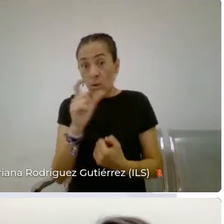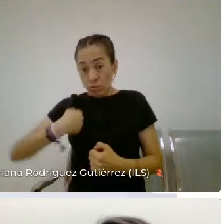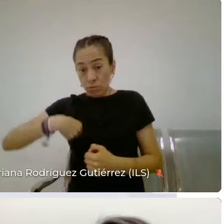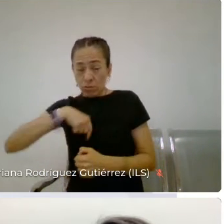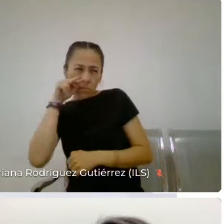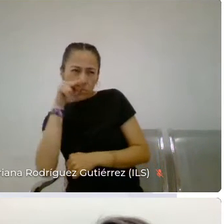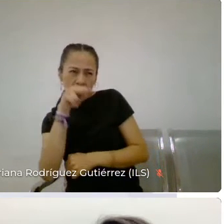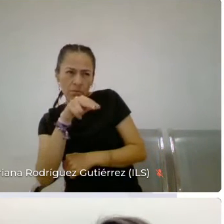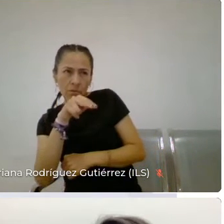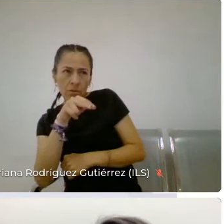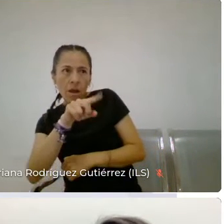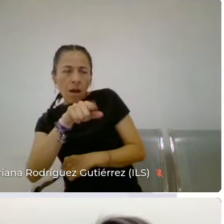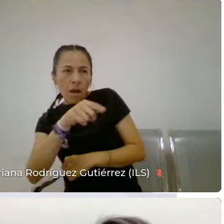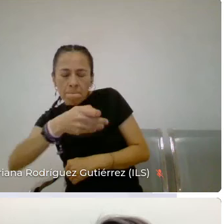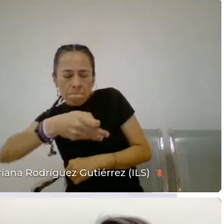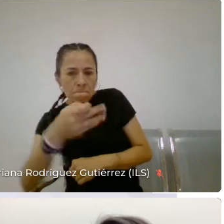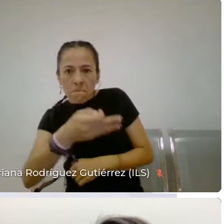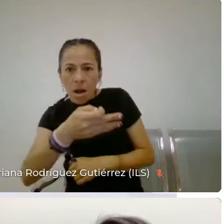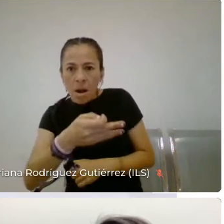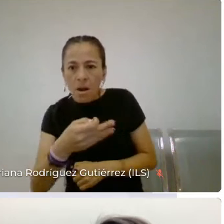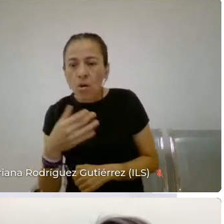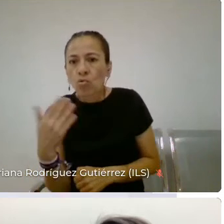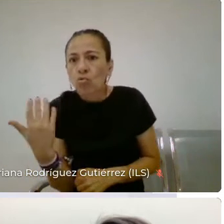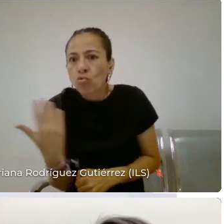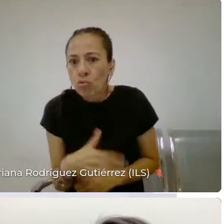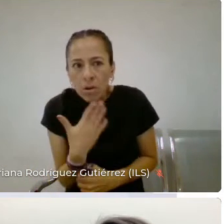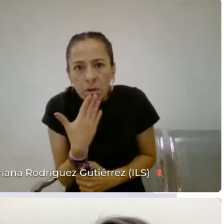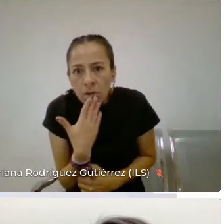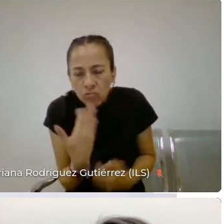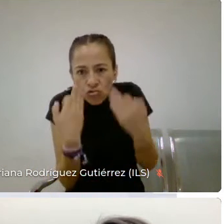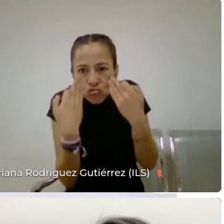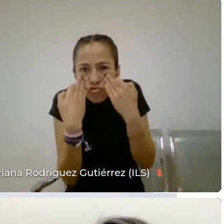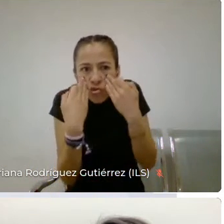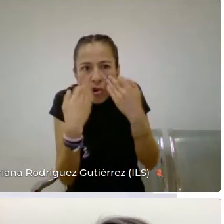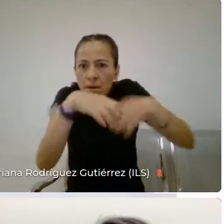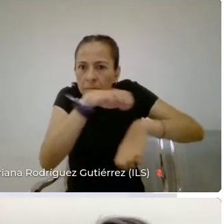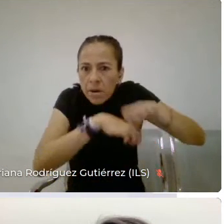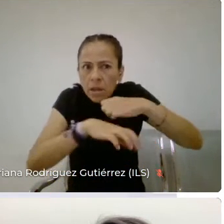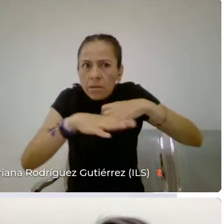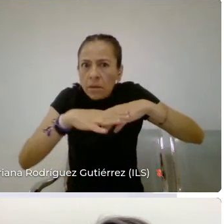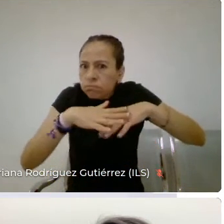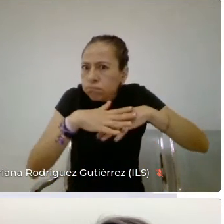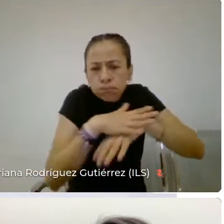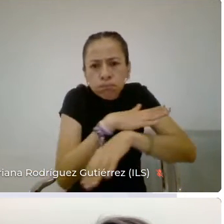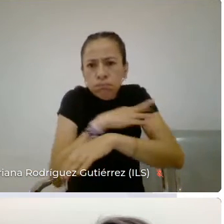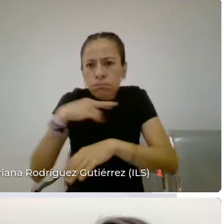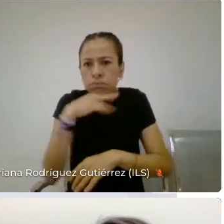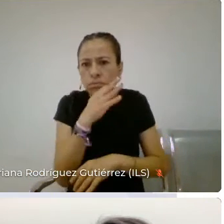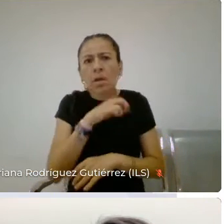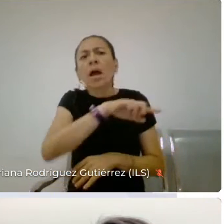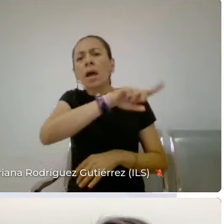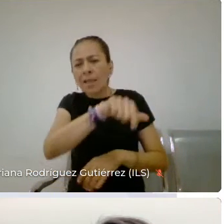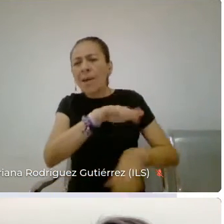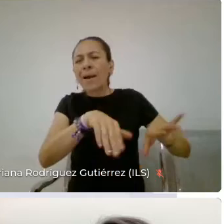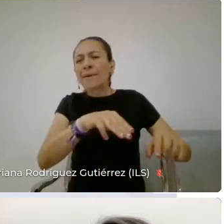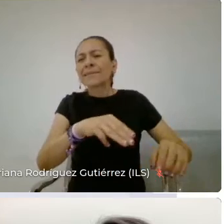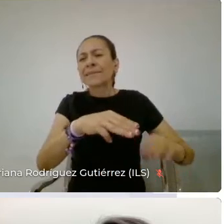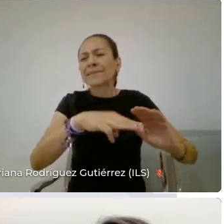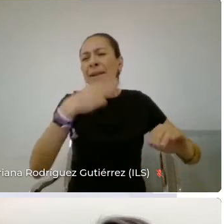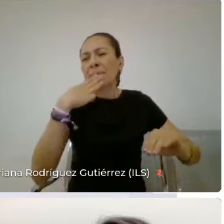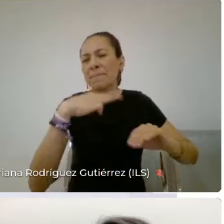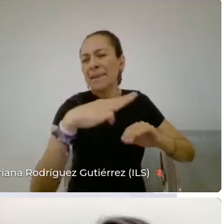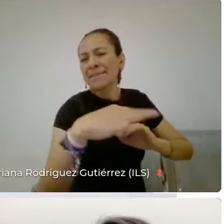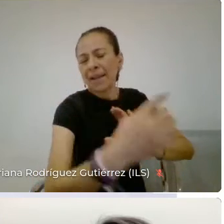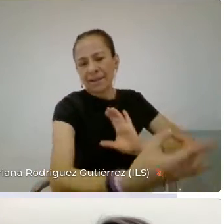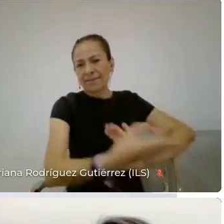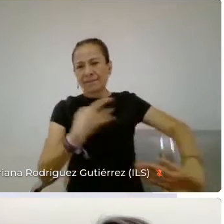visto muchas empresas haciendo cambios bastante rápido y de repente recibimos mensajes de personas que nos dicen, no, está increíble, me